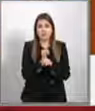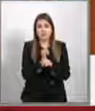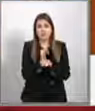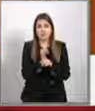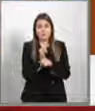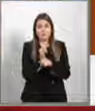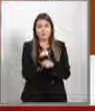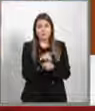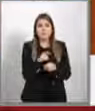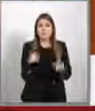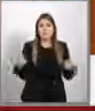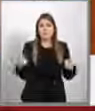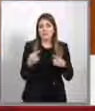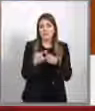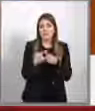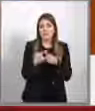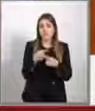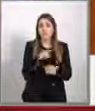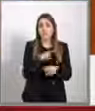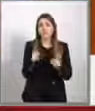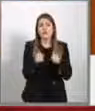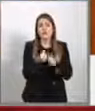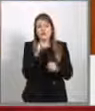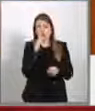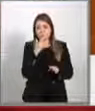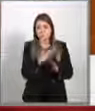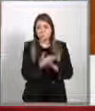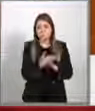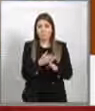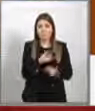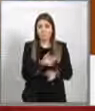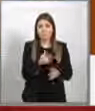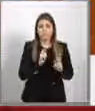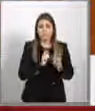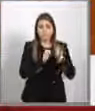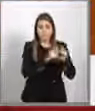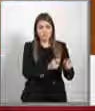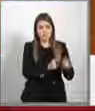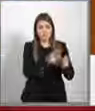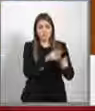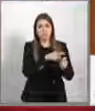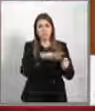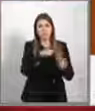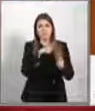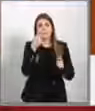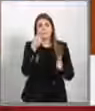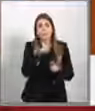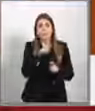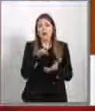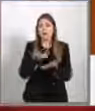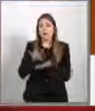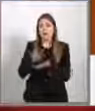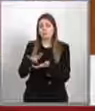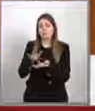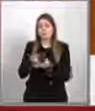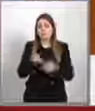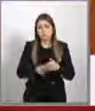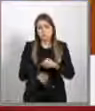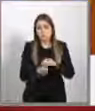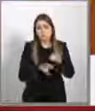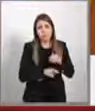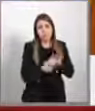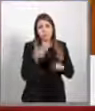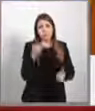cadenas complejas de responsabilidades y de atribuciones que favorecen la impunidad y con ello la